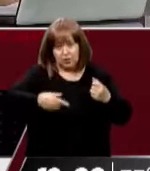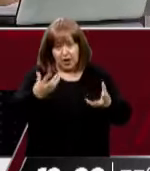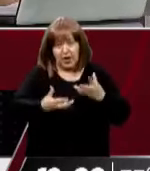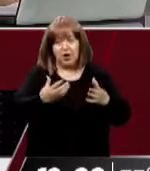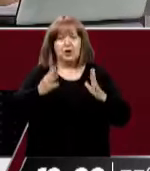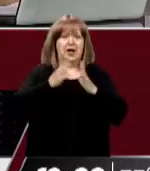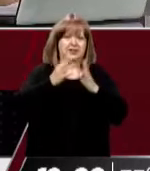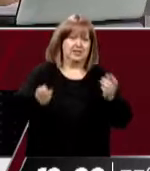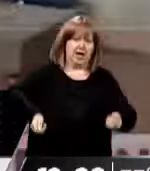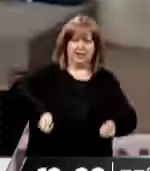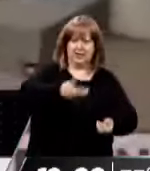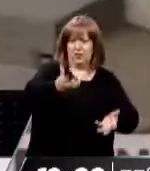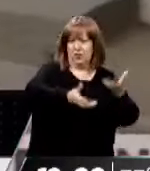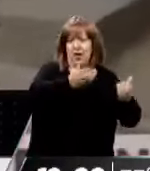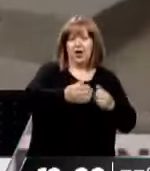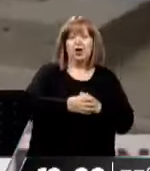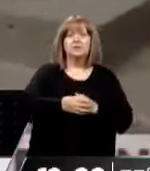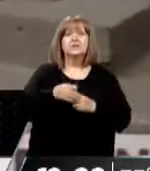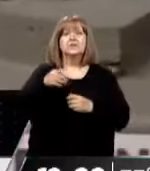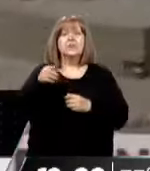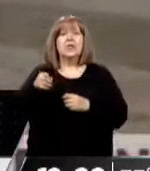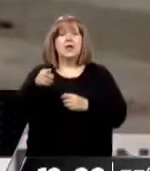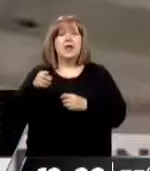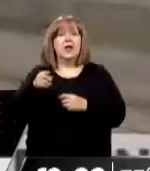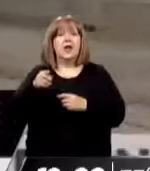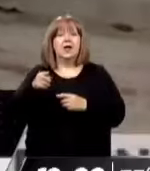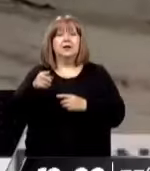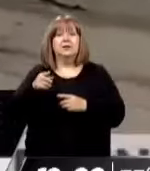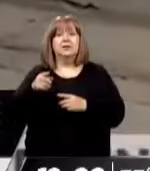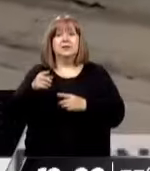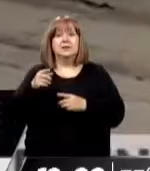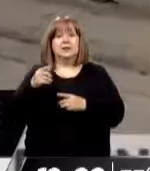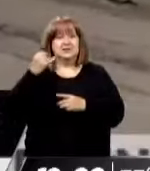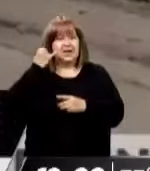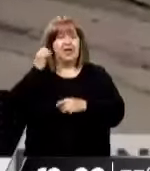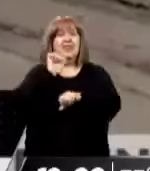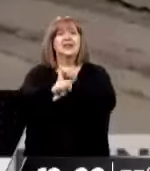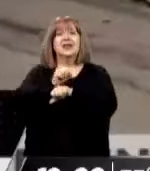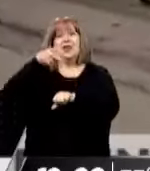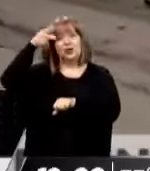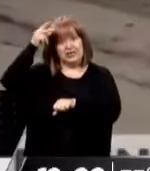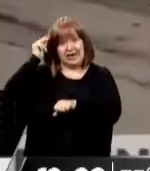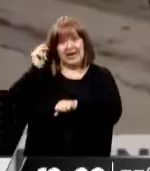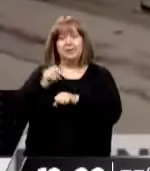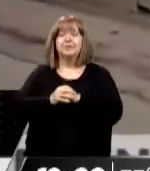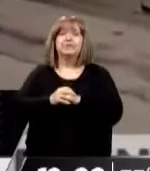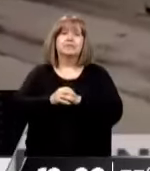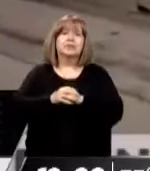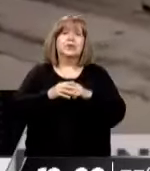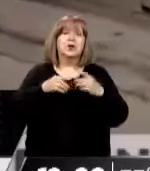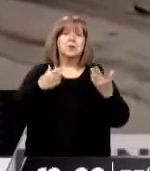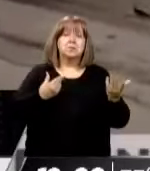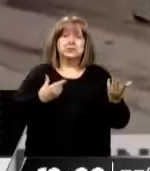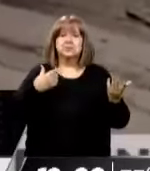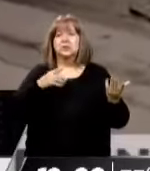su condición de detención y fue, tenía un beneficio de libertad condicional o de prisión domiciliaria, fue reclamado